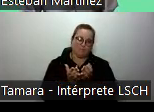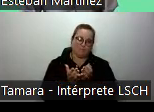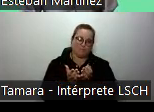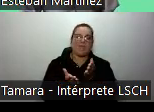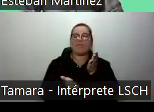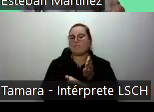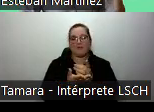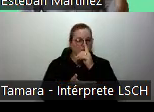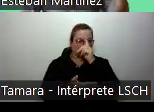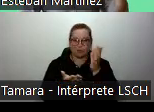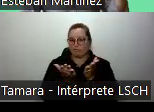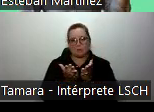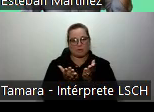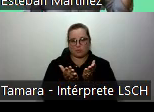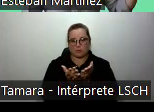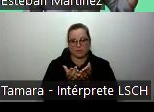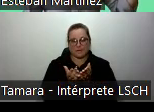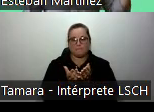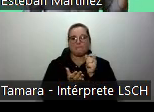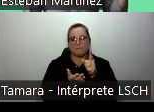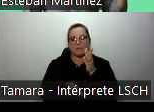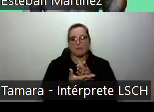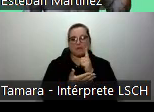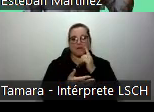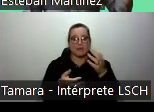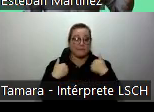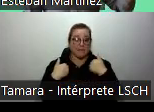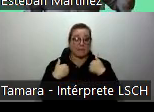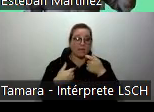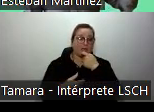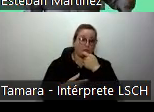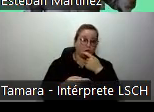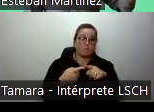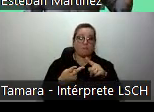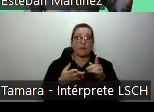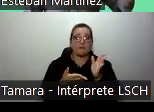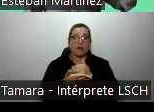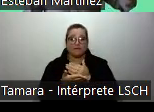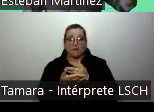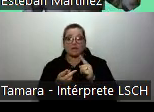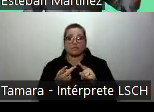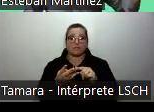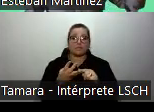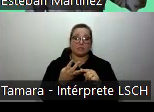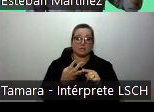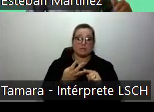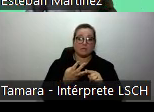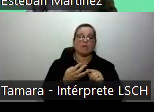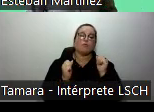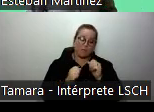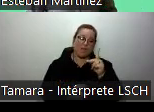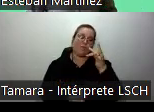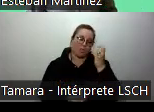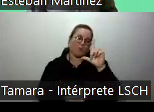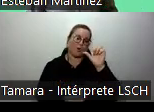hábito de estudio tiene tiene que tener tanto la la practicar los aspectos del idioma la planificación puedes usar duolingo como